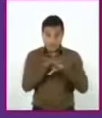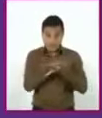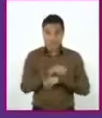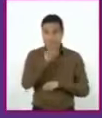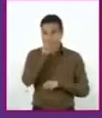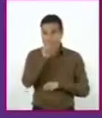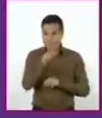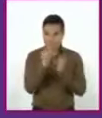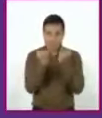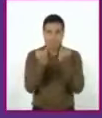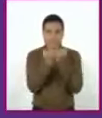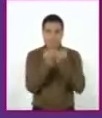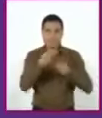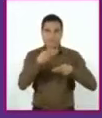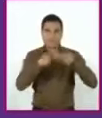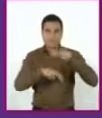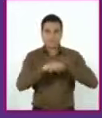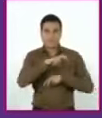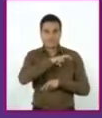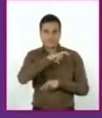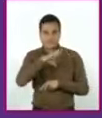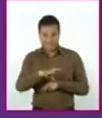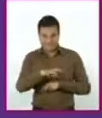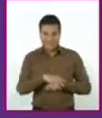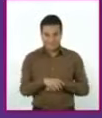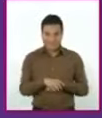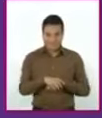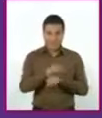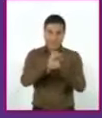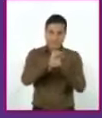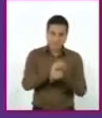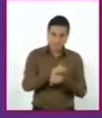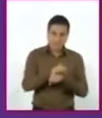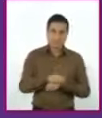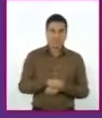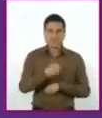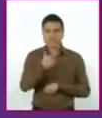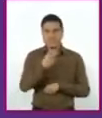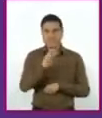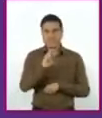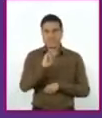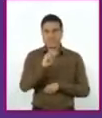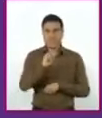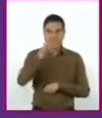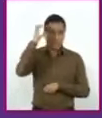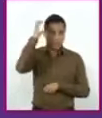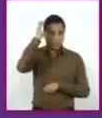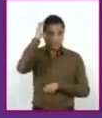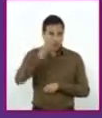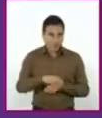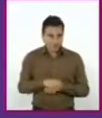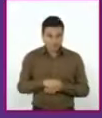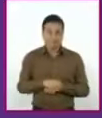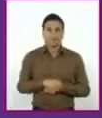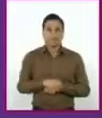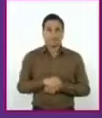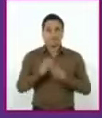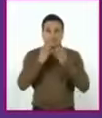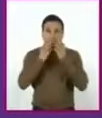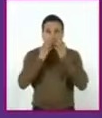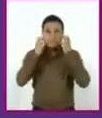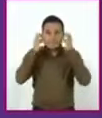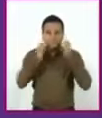colonias portuguesas en África, Guinea, el Congo, Mozambique, gente de